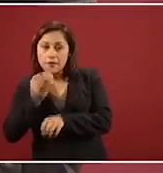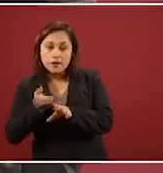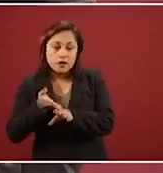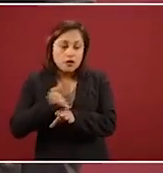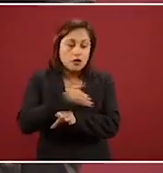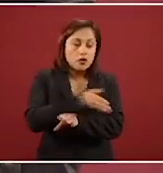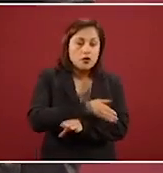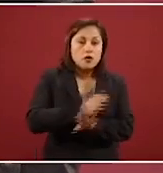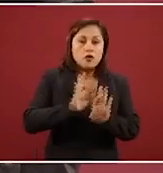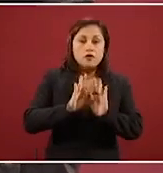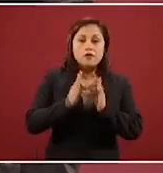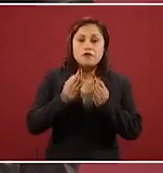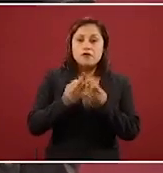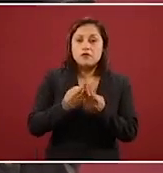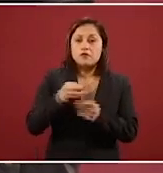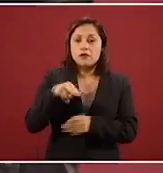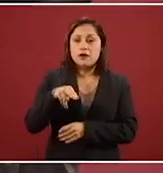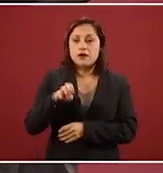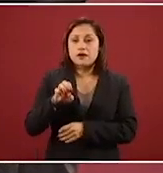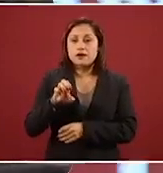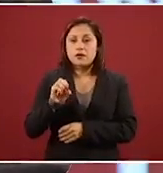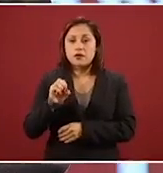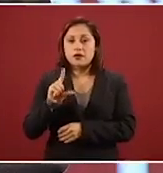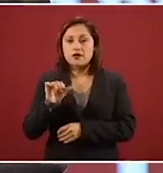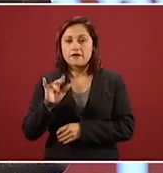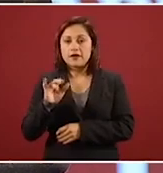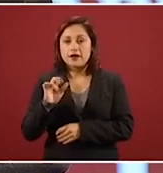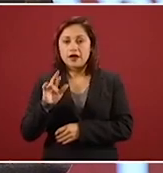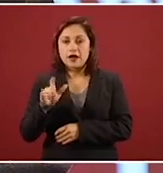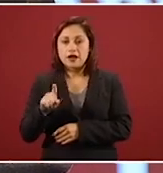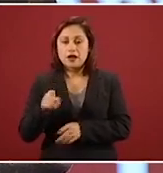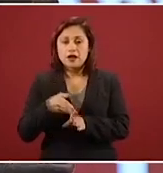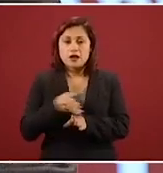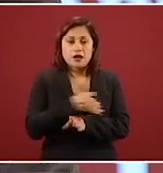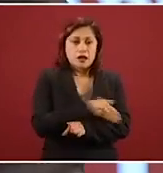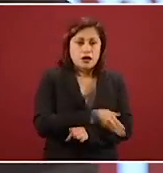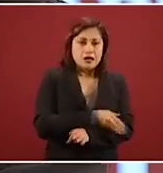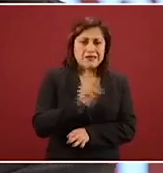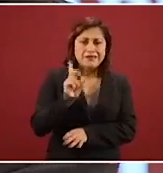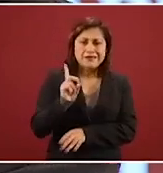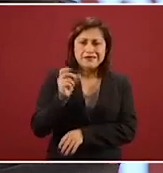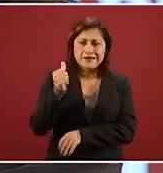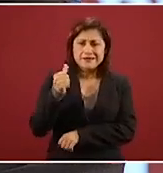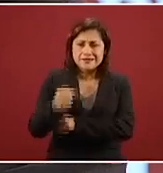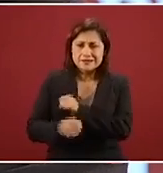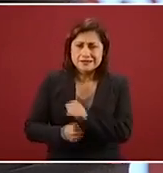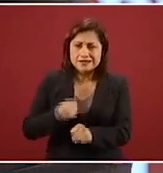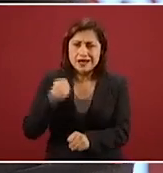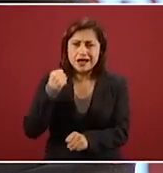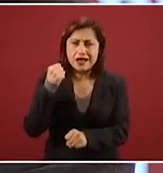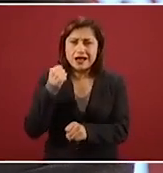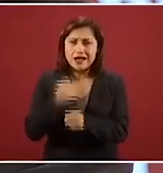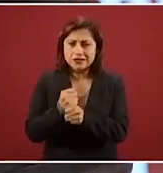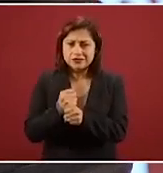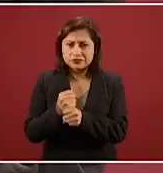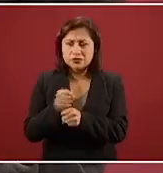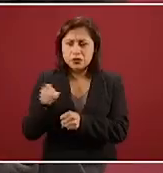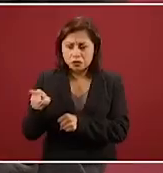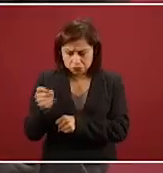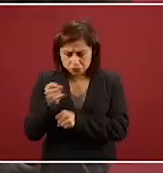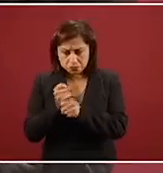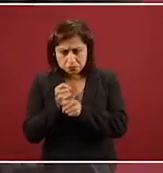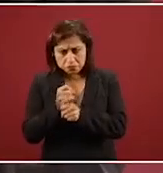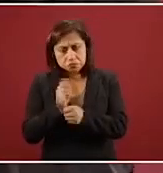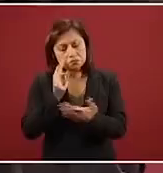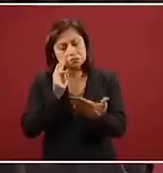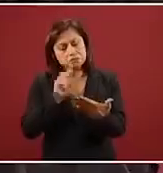neoliberal, 36 años, y busquen en todos los discursos oficiales